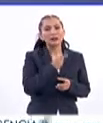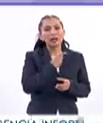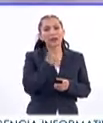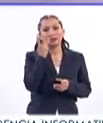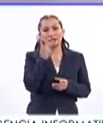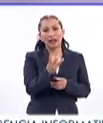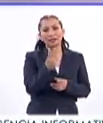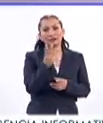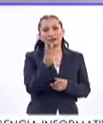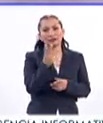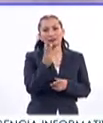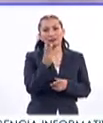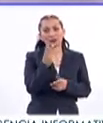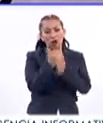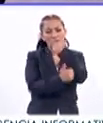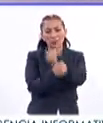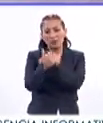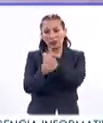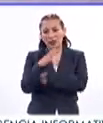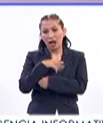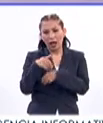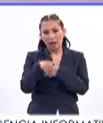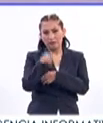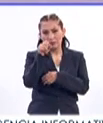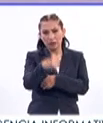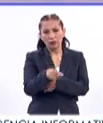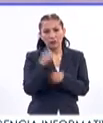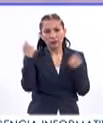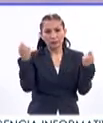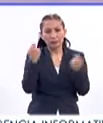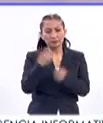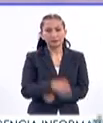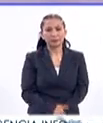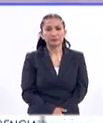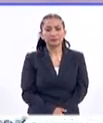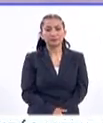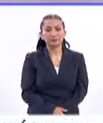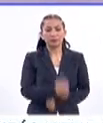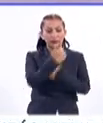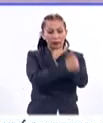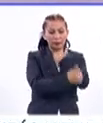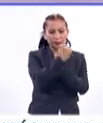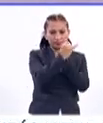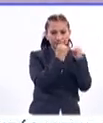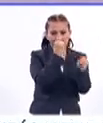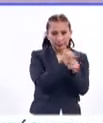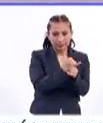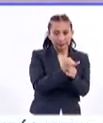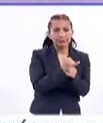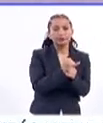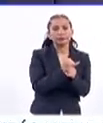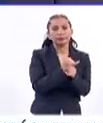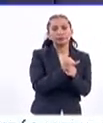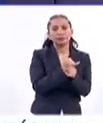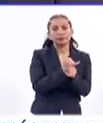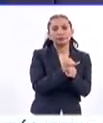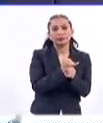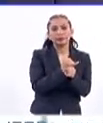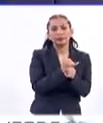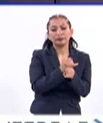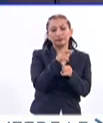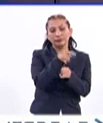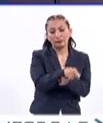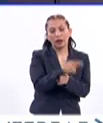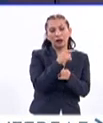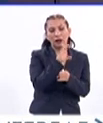son 3 competencias las que van a estar sucediéndose en este festival. ¿De Así qué se es. trata? Es la competencia internacional, que van